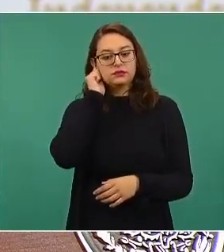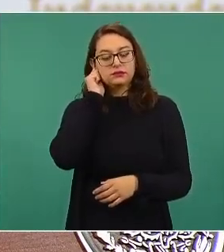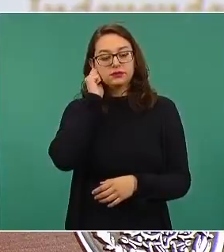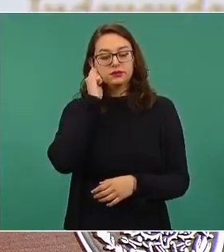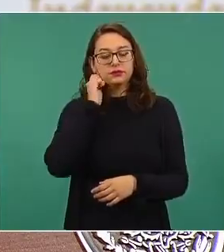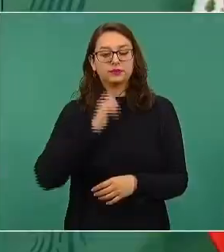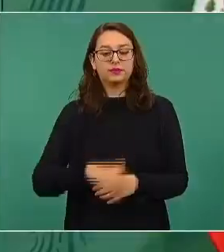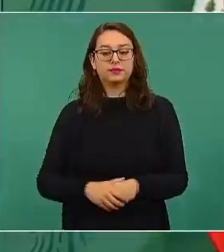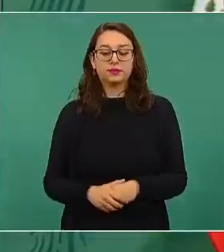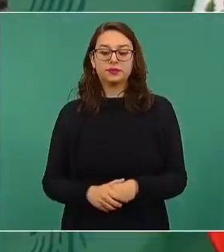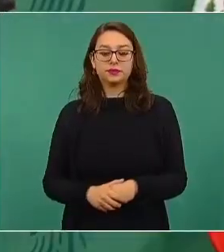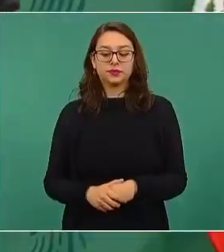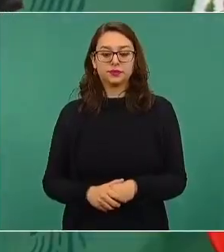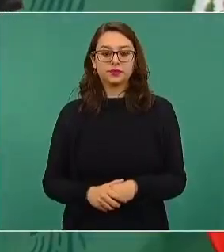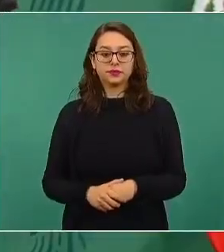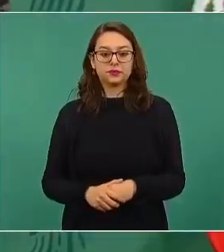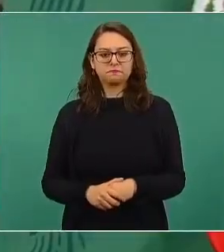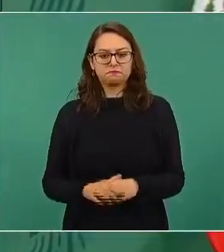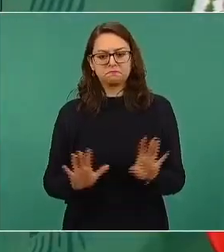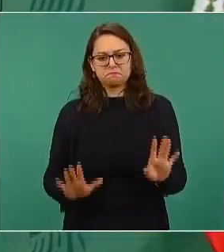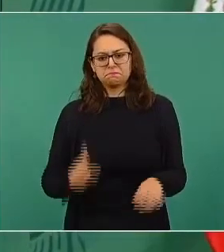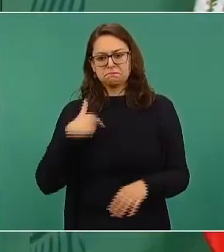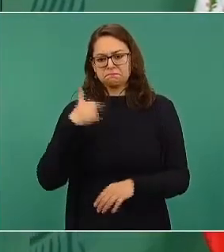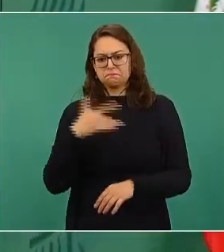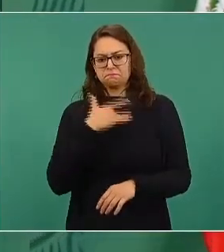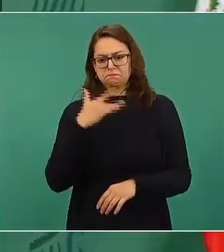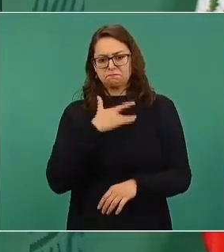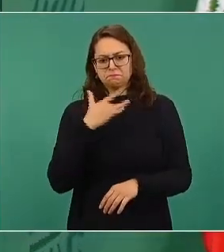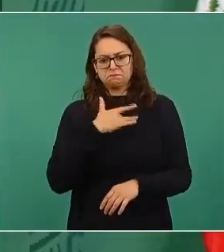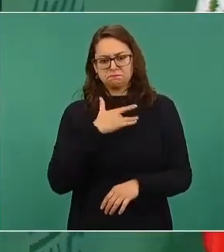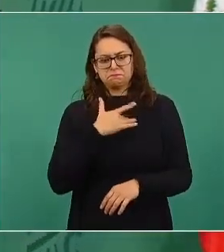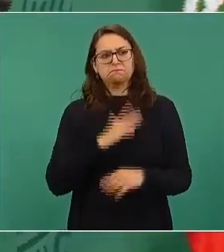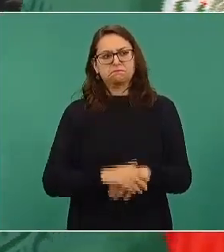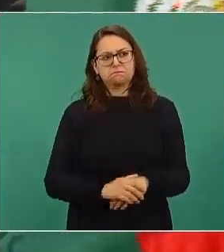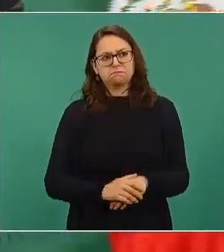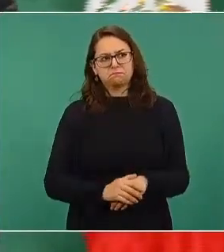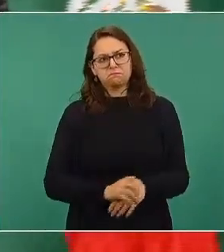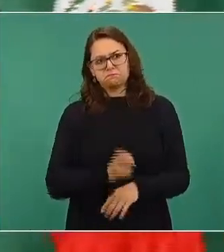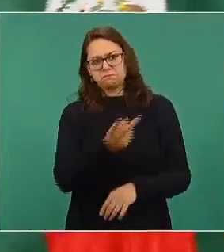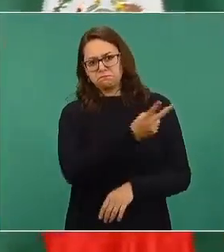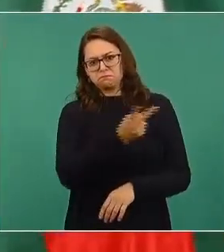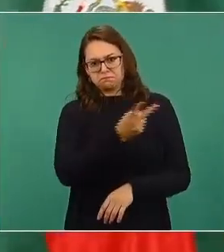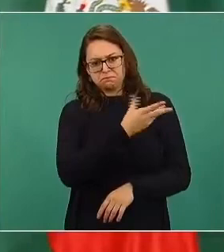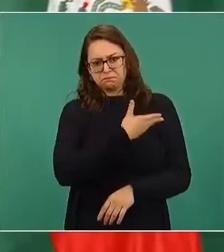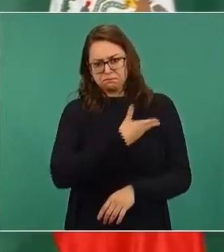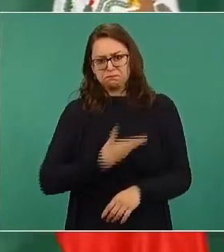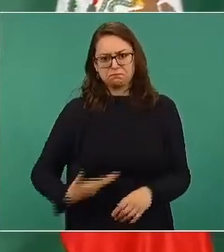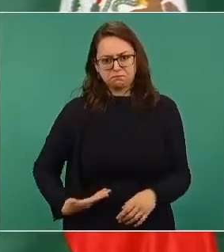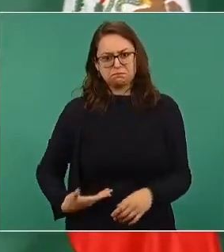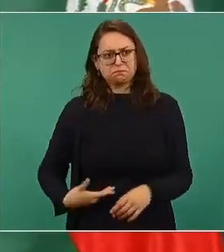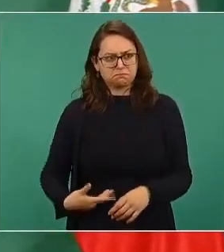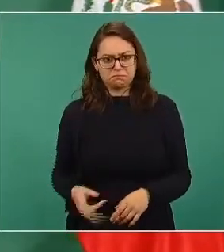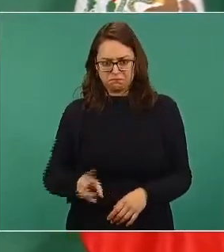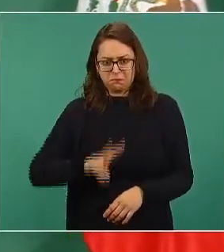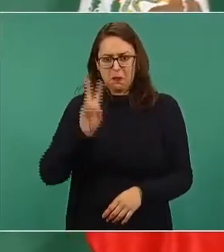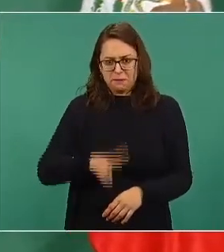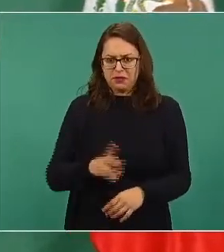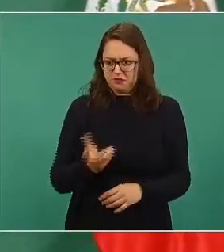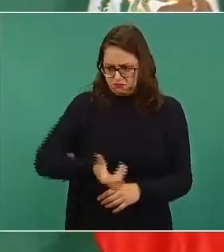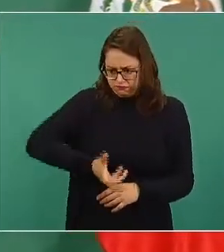Y yo creo que el presidente Biden y el primer ministro Trudeau pues son hombres de acción.